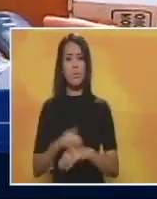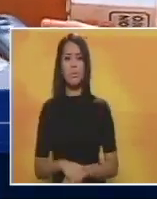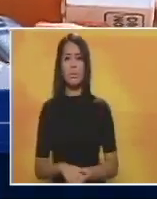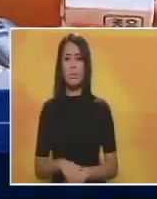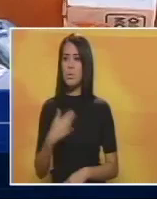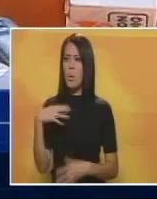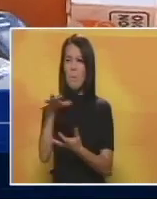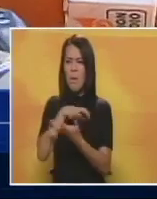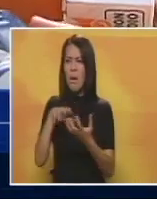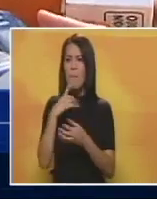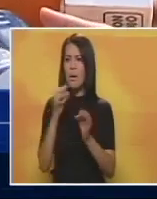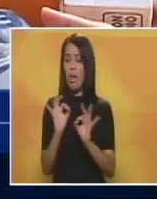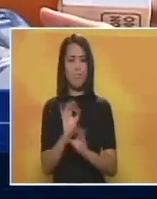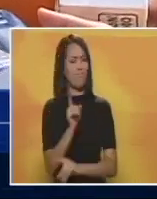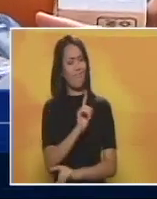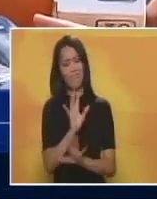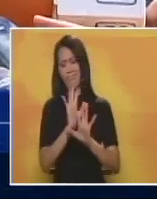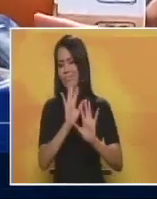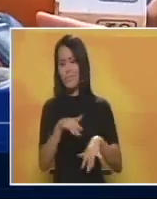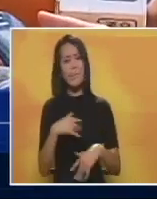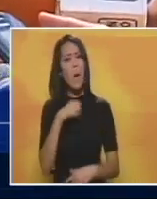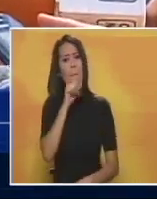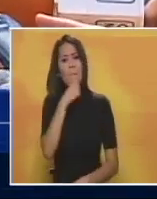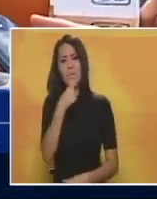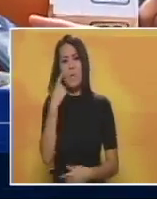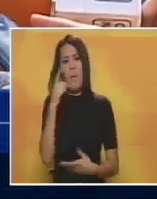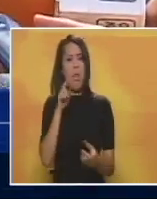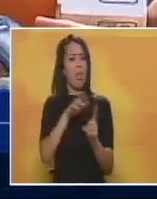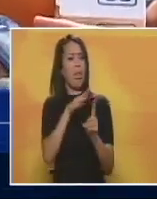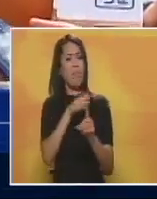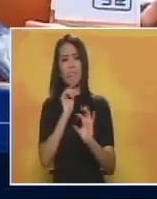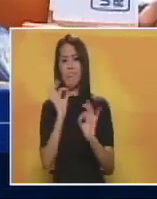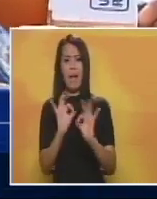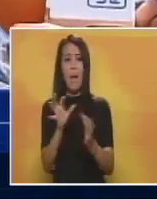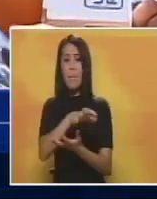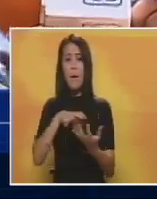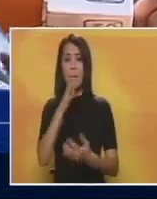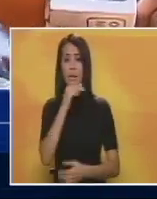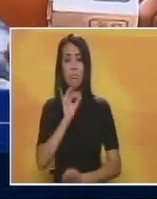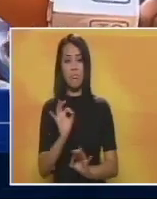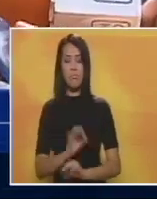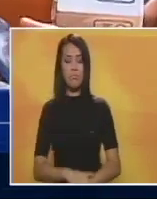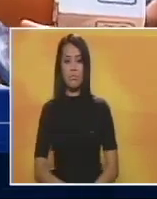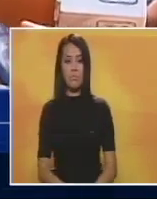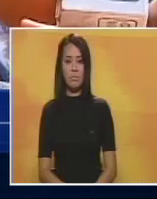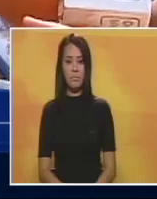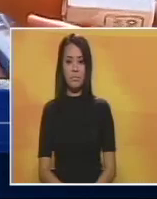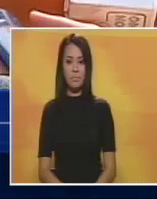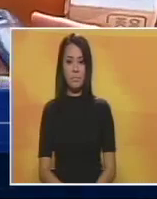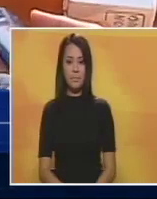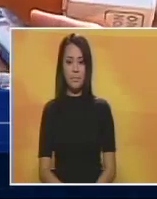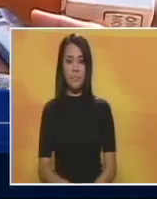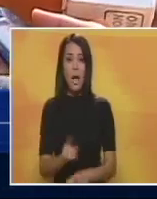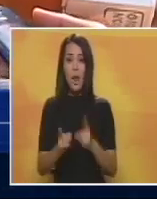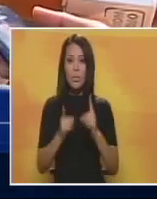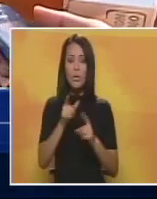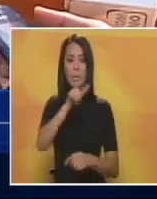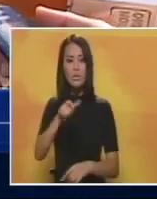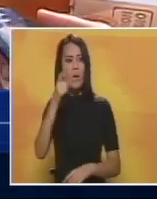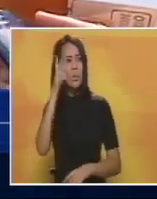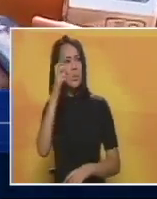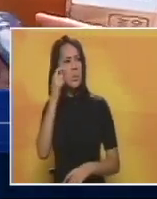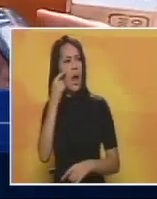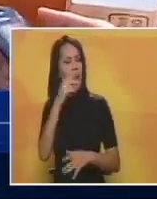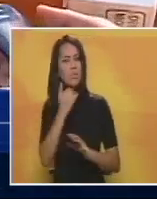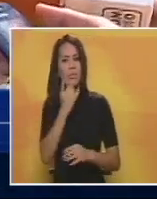problemas? No, una persona mayor, nunca se metía con nadie, querido. Todo el mundo lo quería. A lo mejor algún vecino pudo escuchar algo